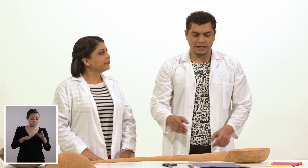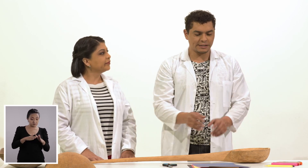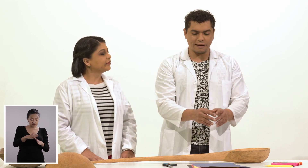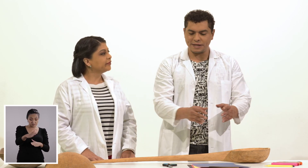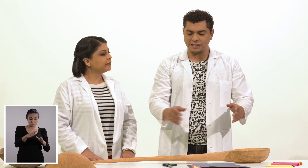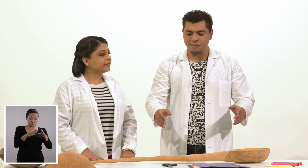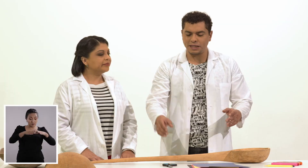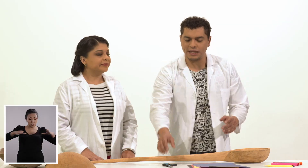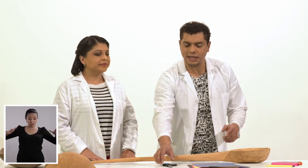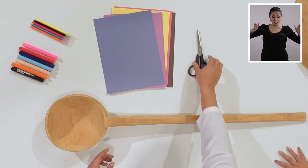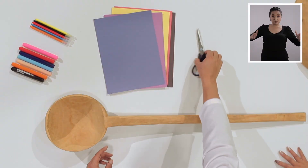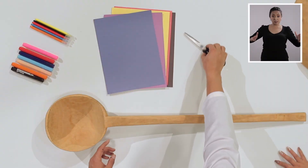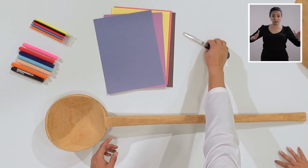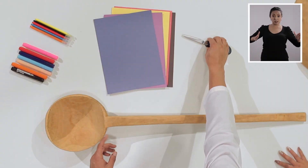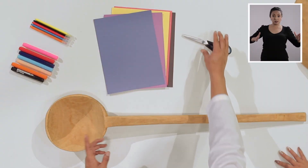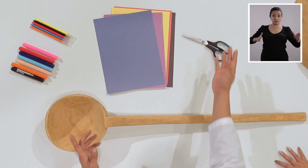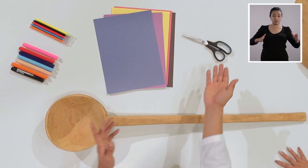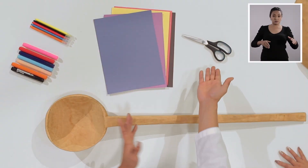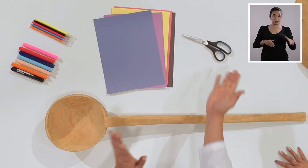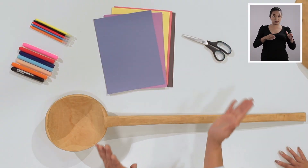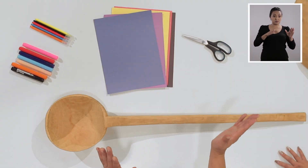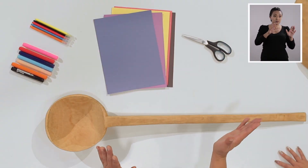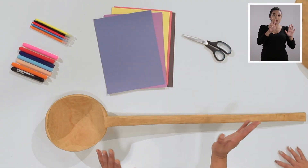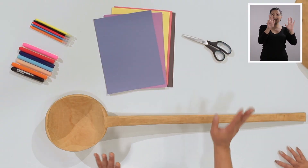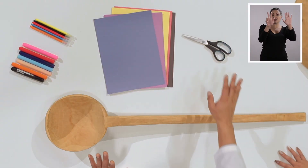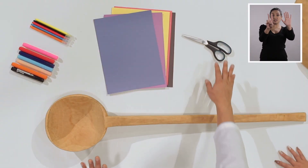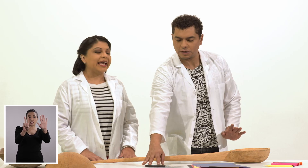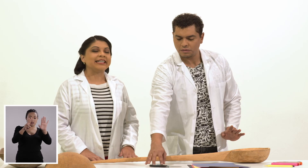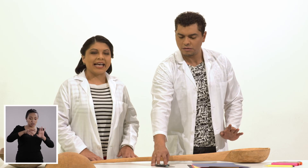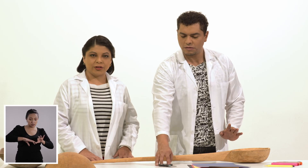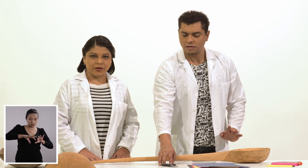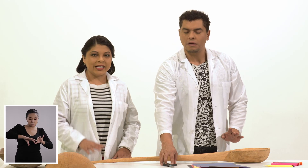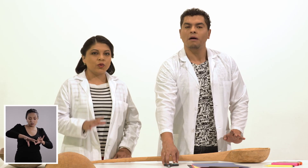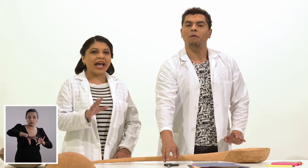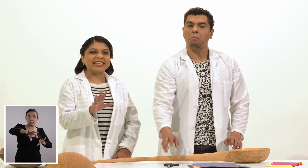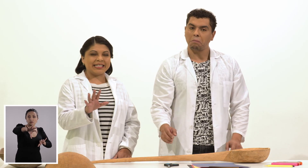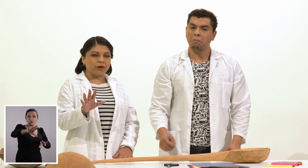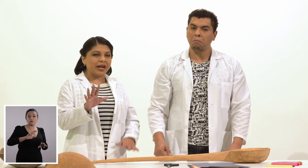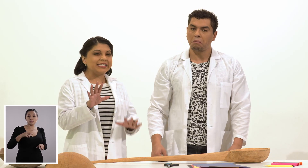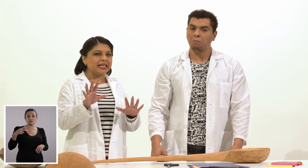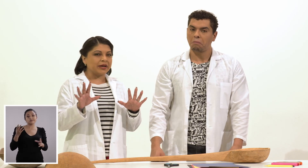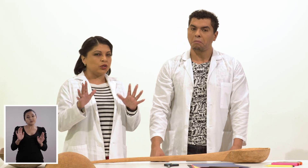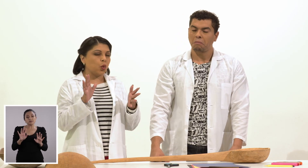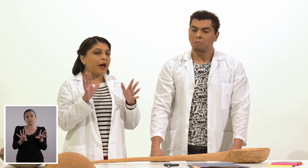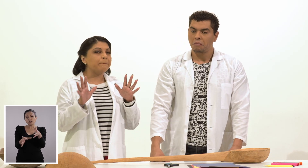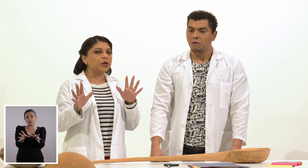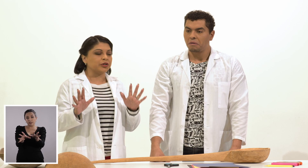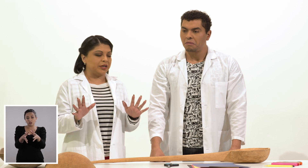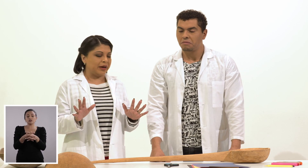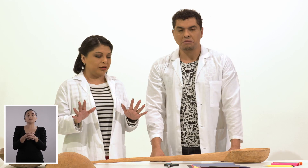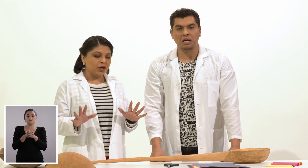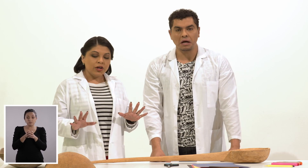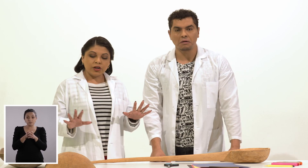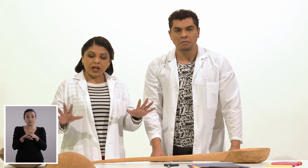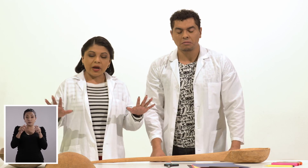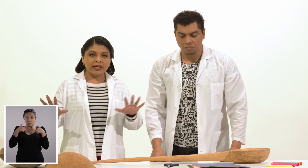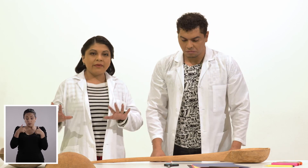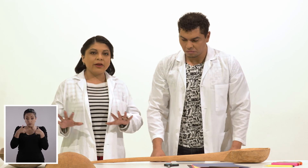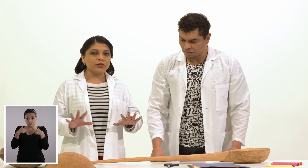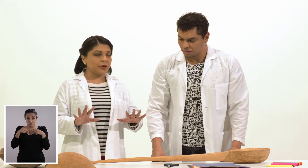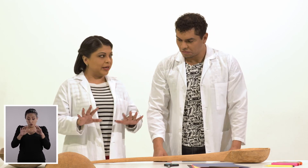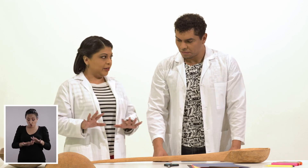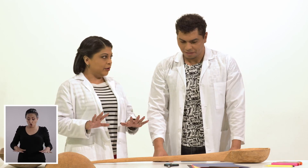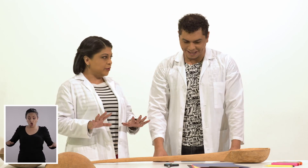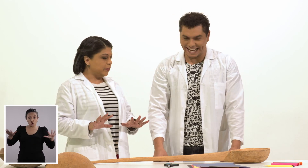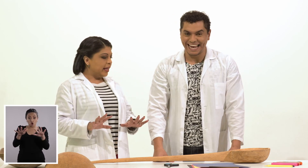esta mesa mide 7 tijeras algo así exacto es una una estimación una próxima yo tengo